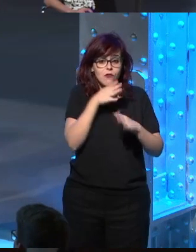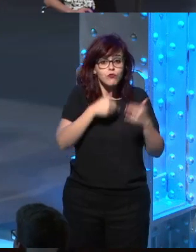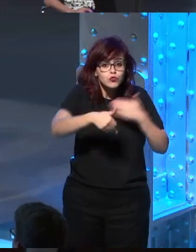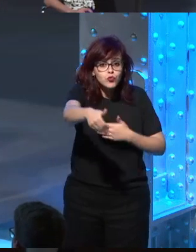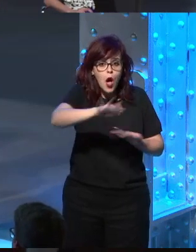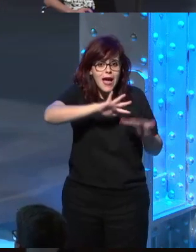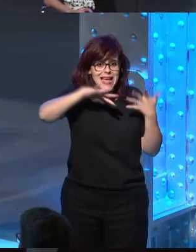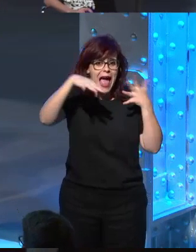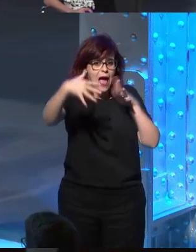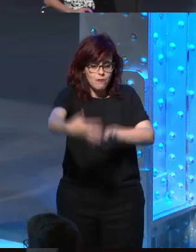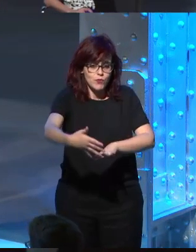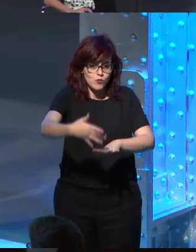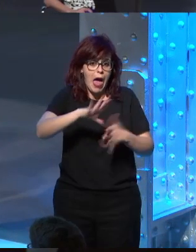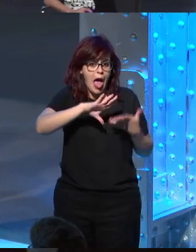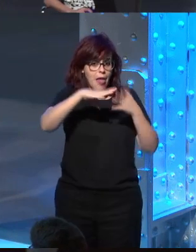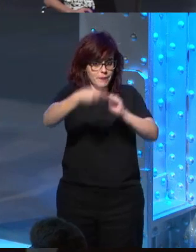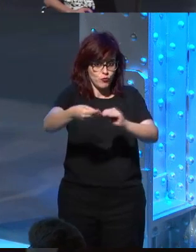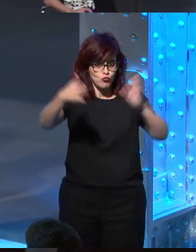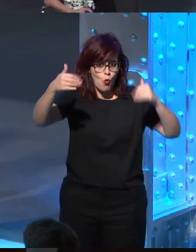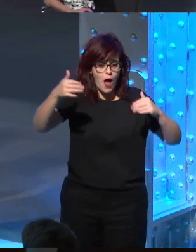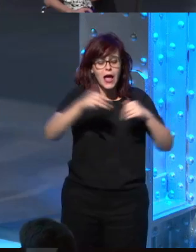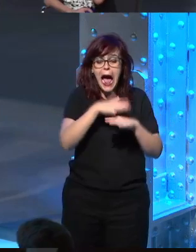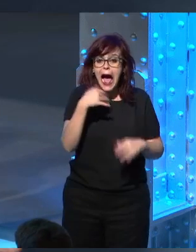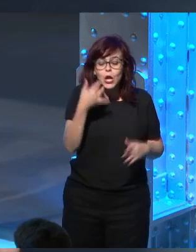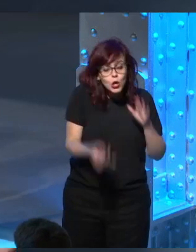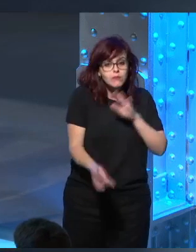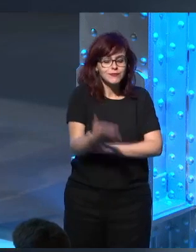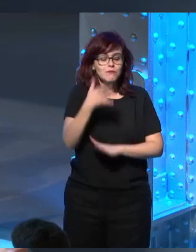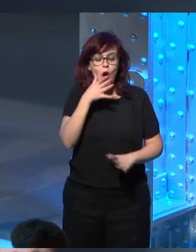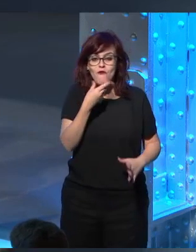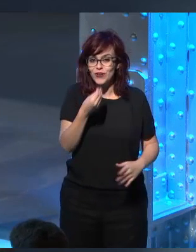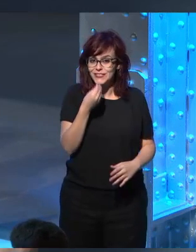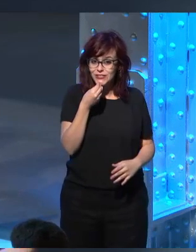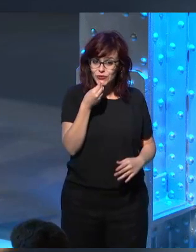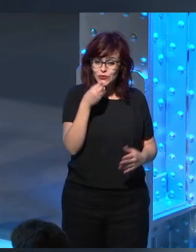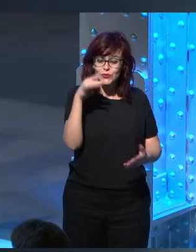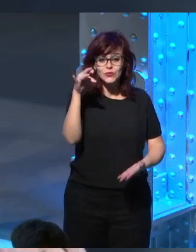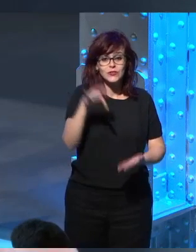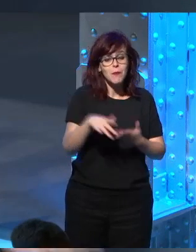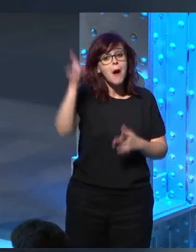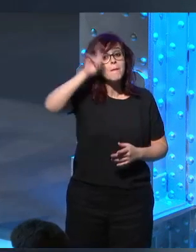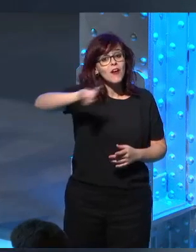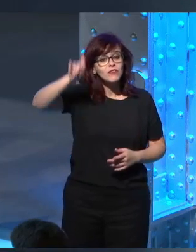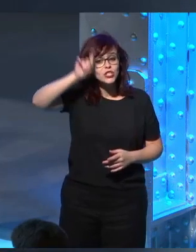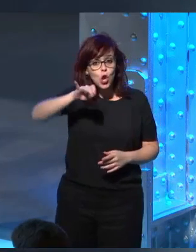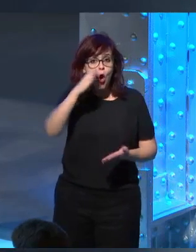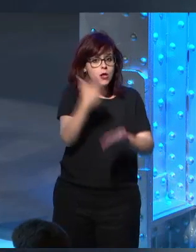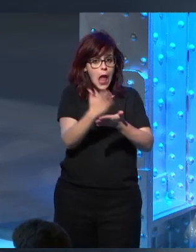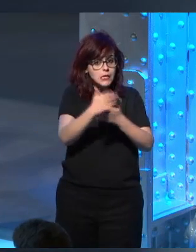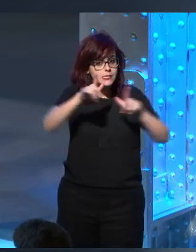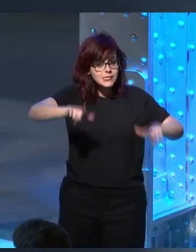viene. A mí me gusta mucho una cosa que nos ha ocurrido, que es súper bonita, y es que profesores o